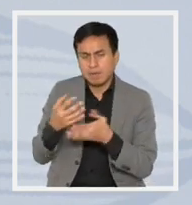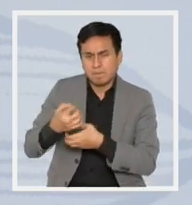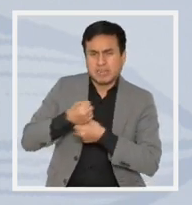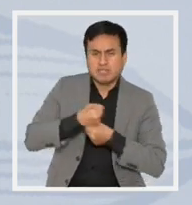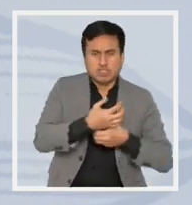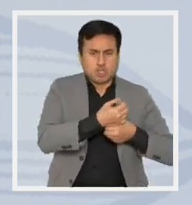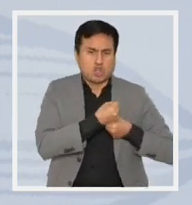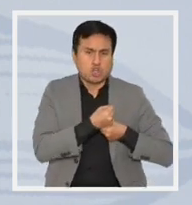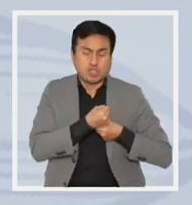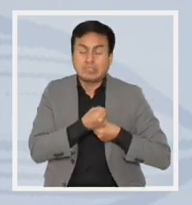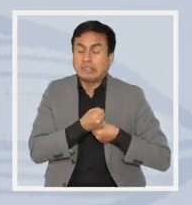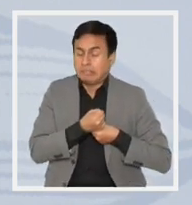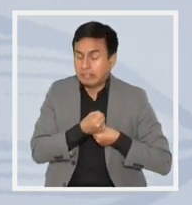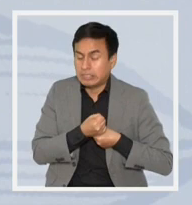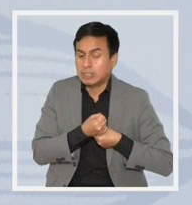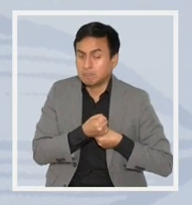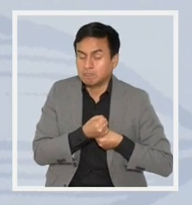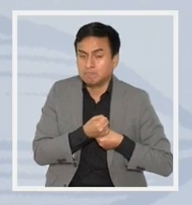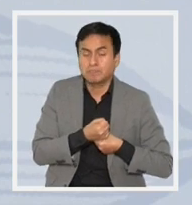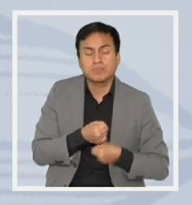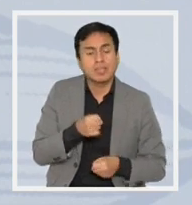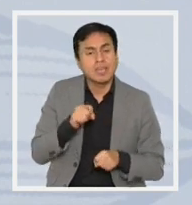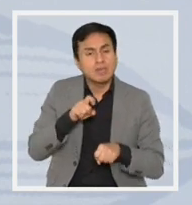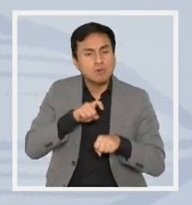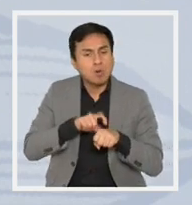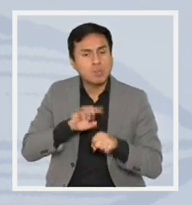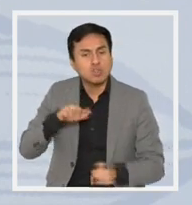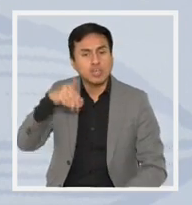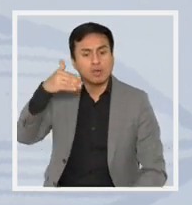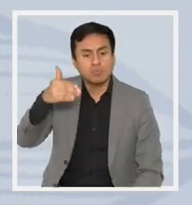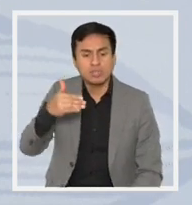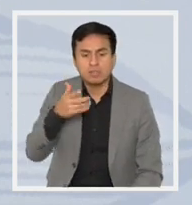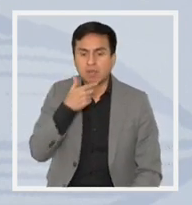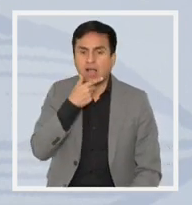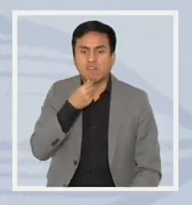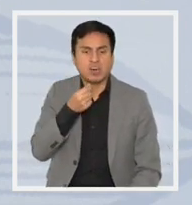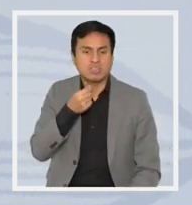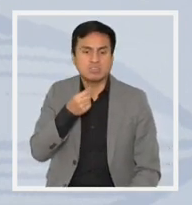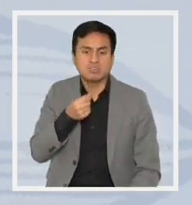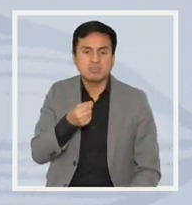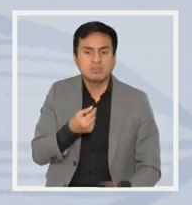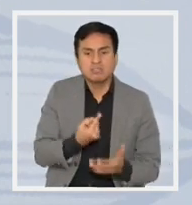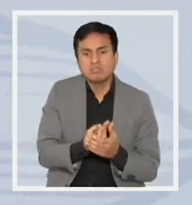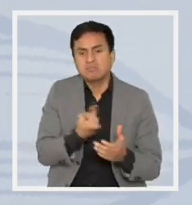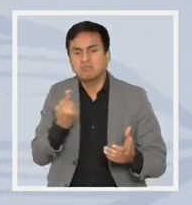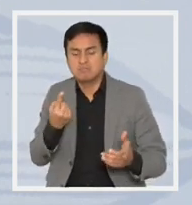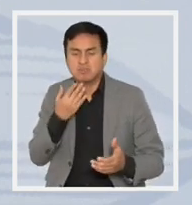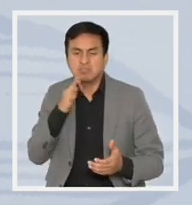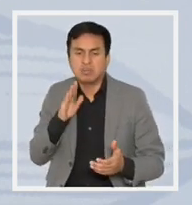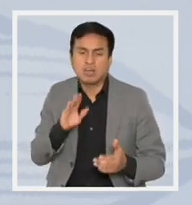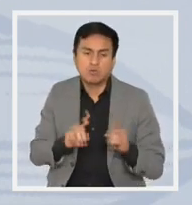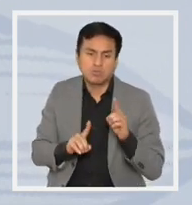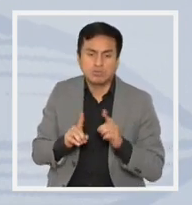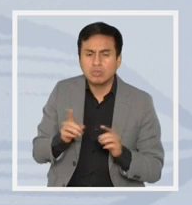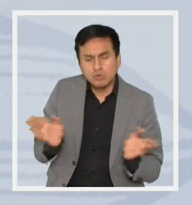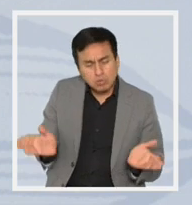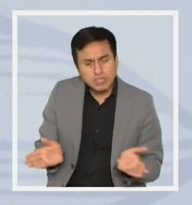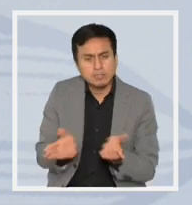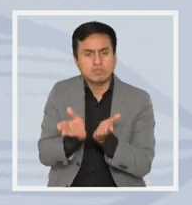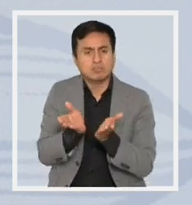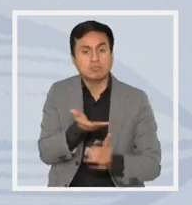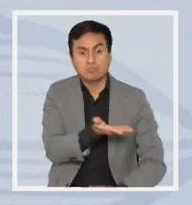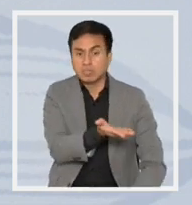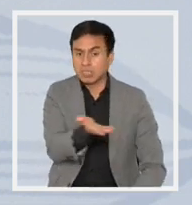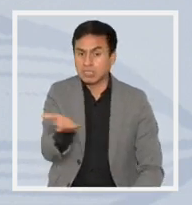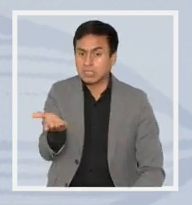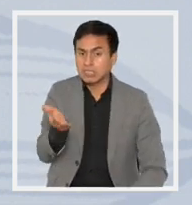presiones. Van a haber momentos en que quizás lo más fácil sea dar un paso al costado. Yo los insto